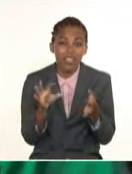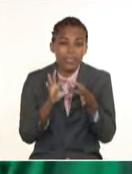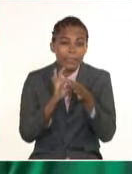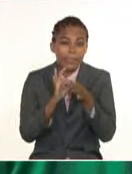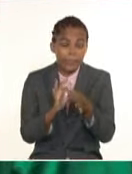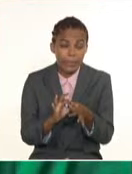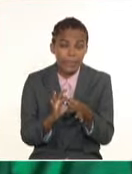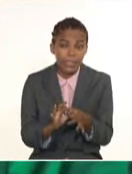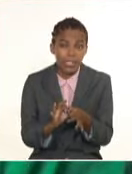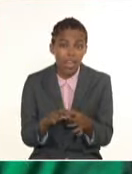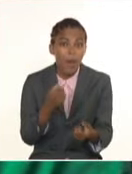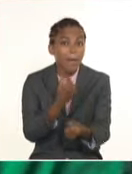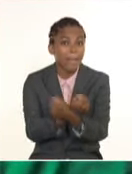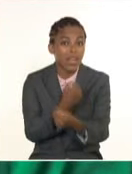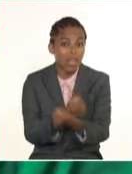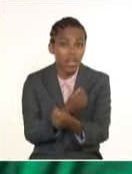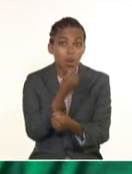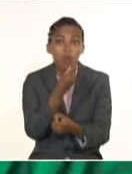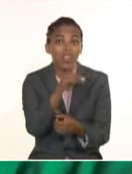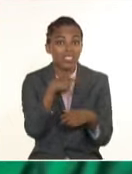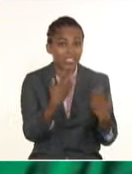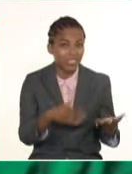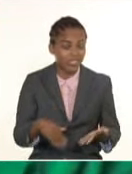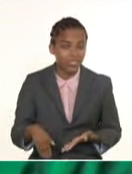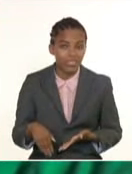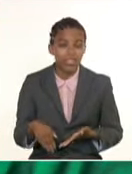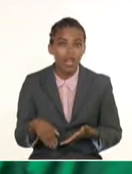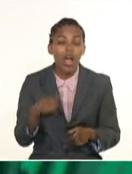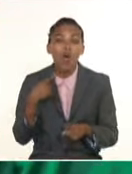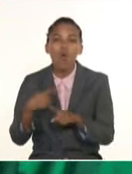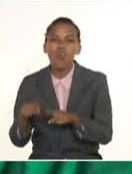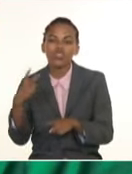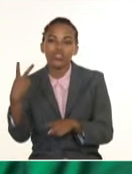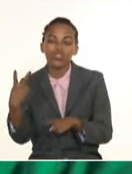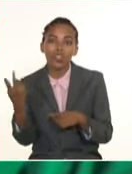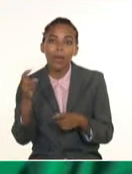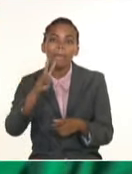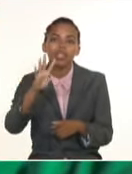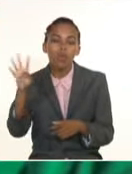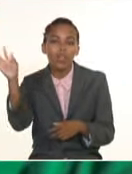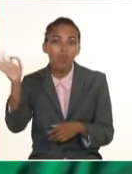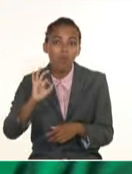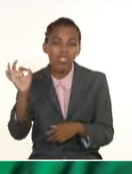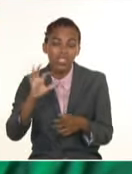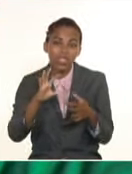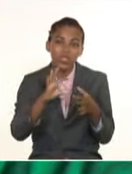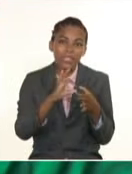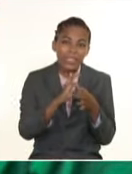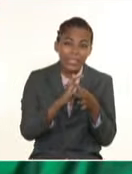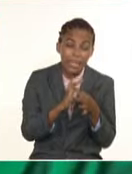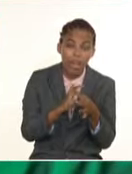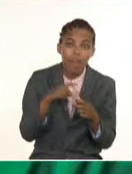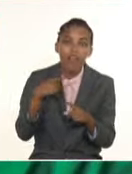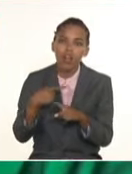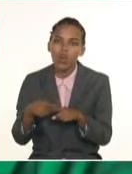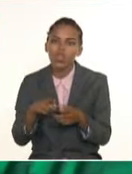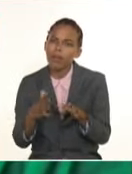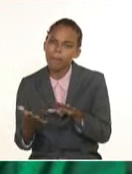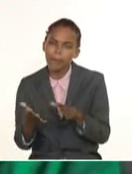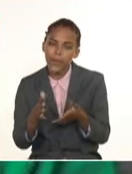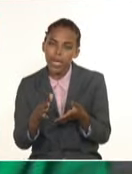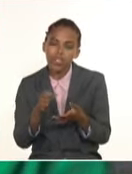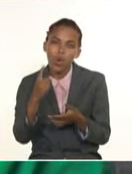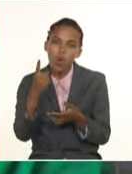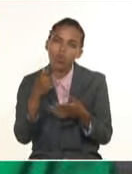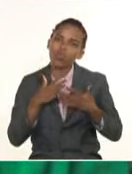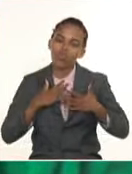gran peligro para la vida. El resto de los pacientes, 2 con un 24%, uno muy grave y el otro grave, y uno menos grave. O sea que en